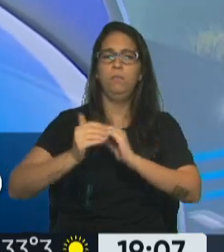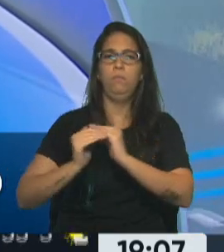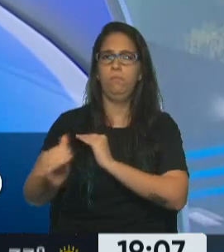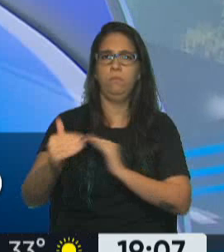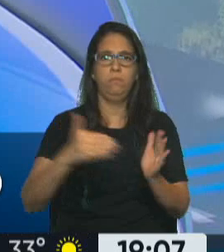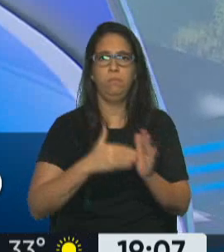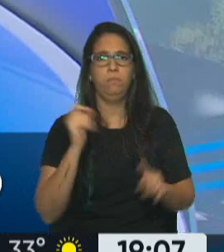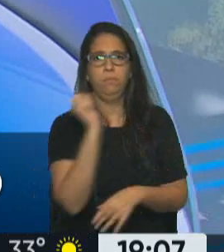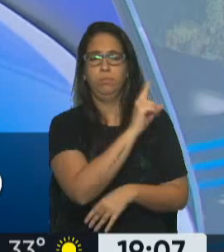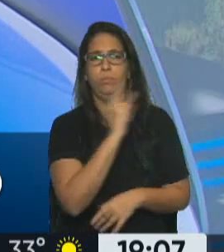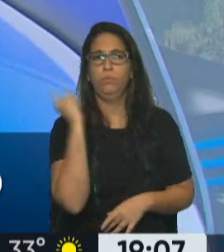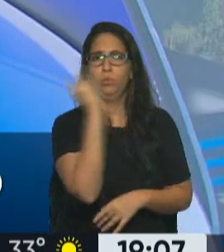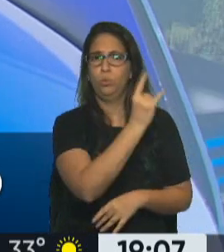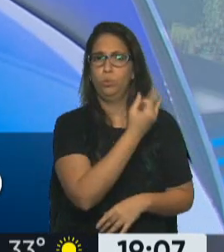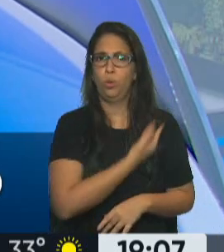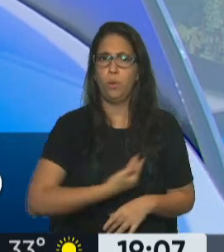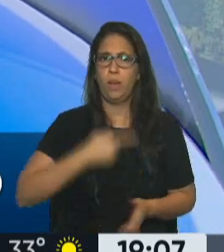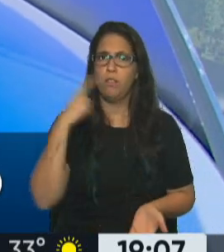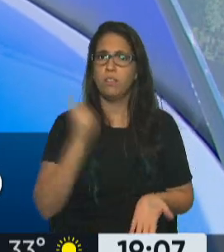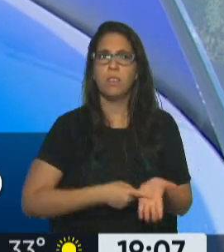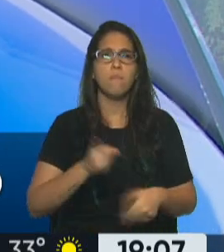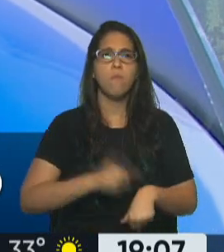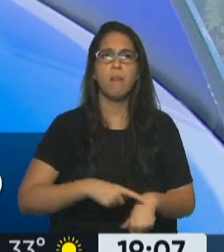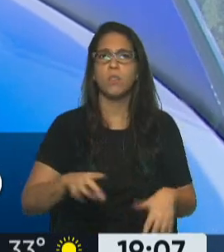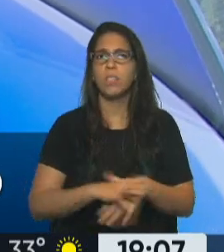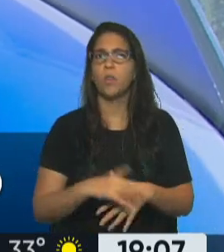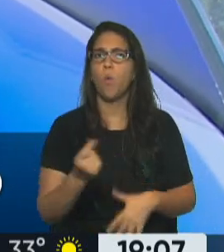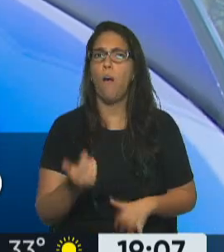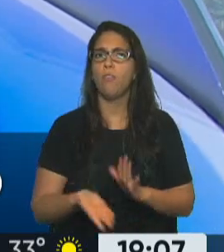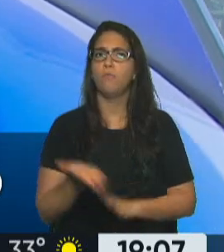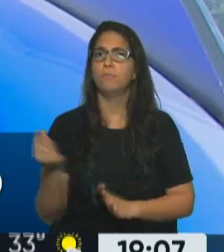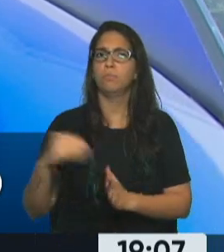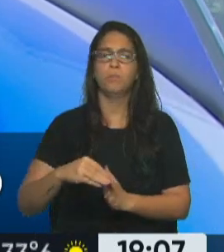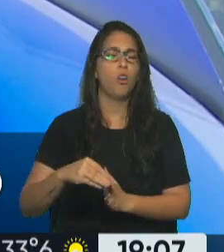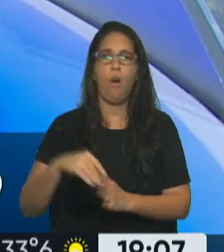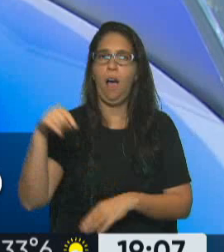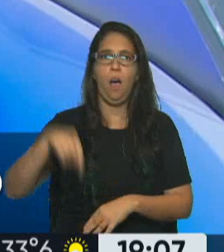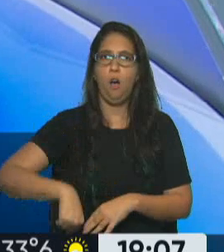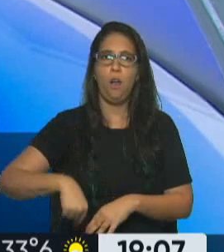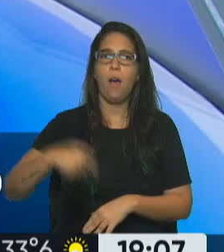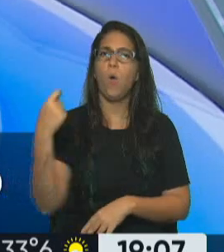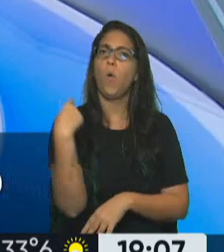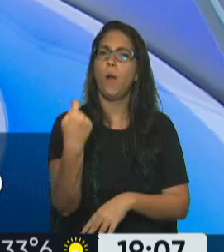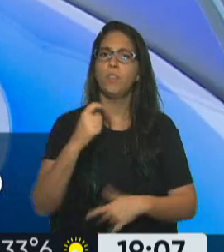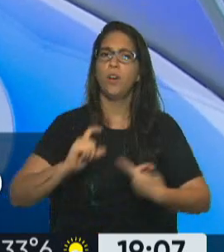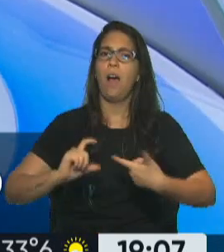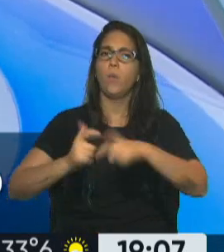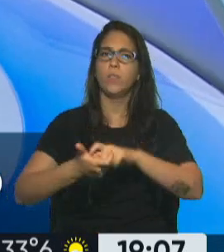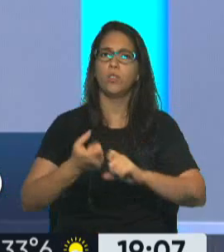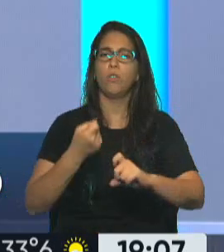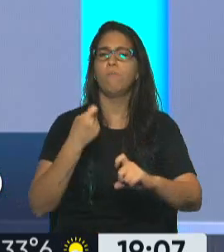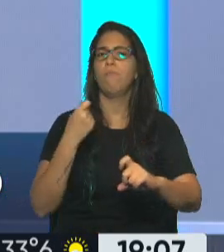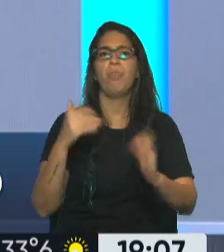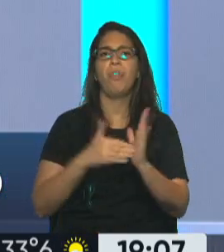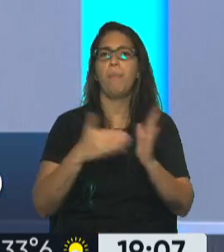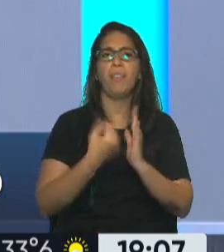gobierno este cuánto y en qué momento bueno no también infla se actualizar mejor